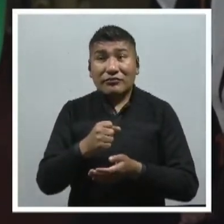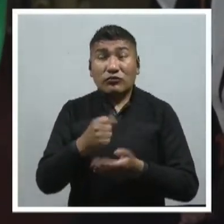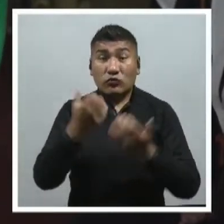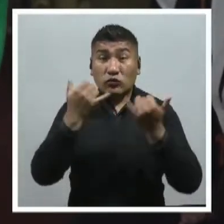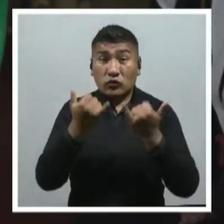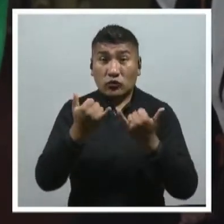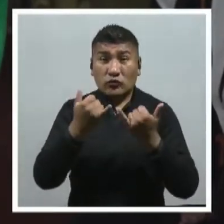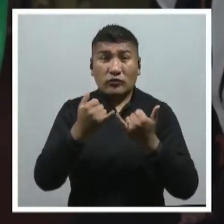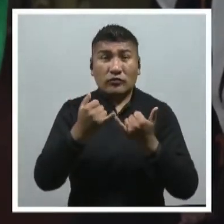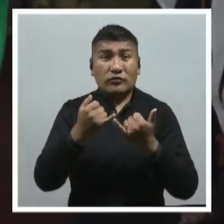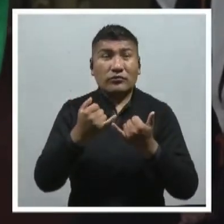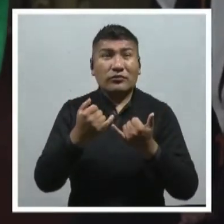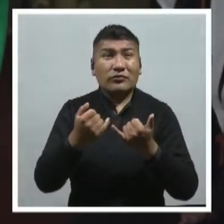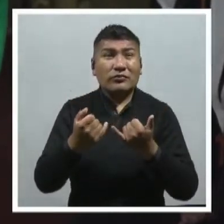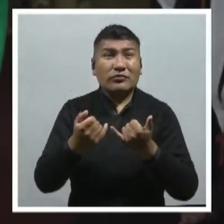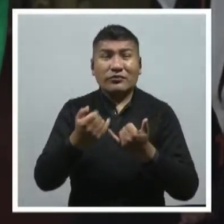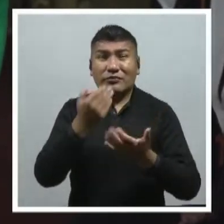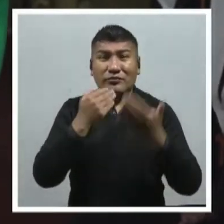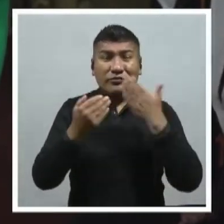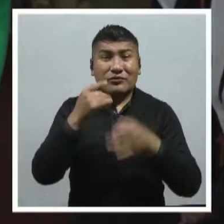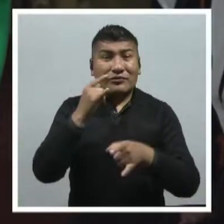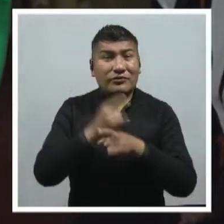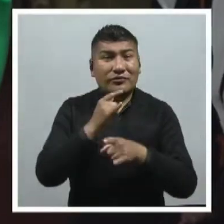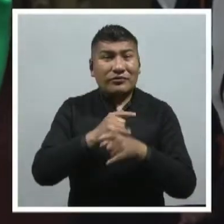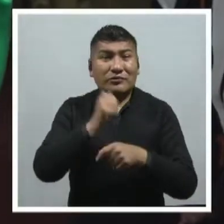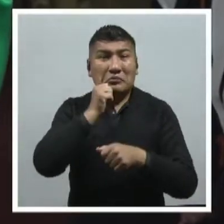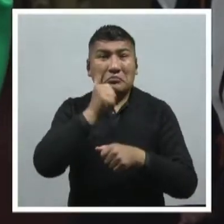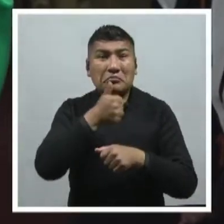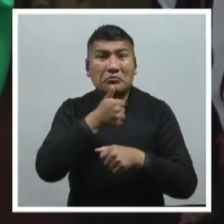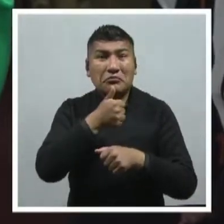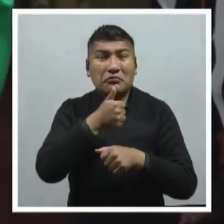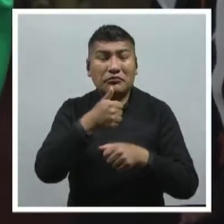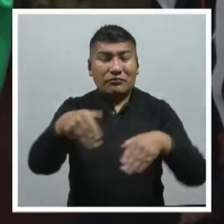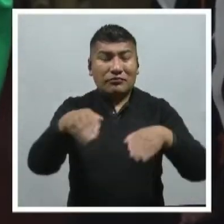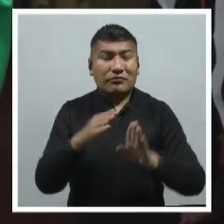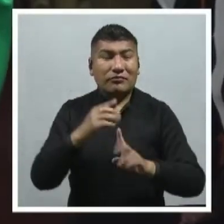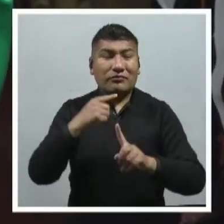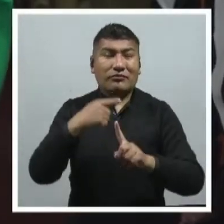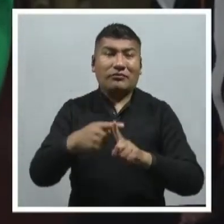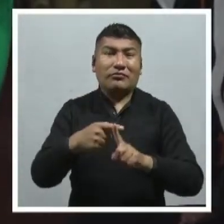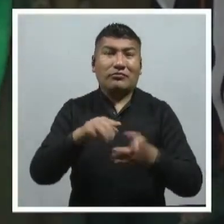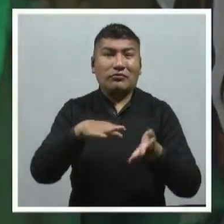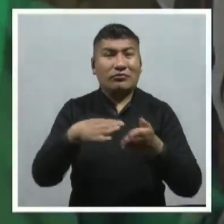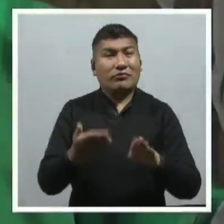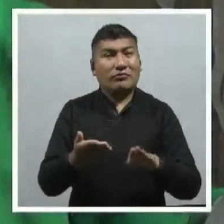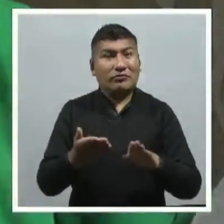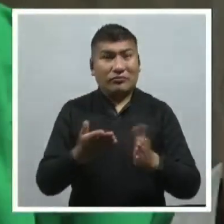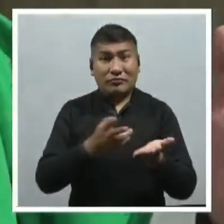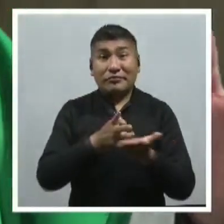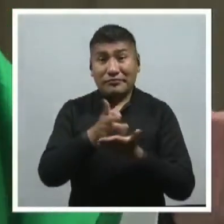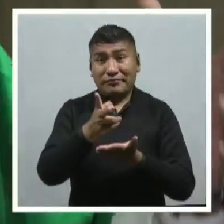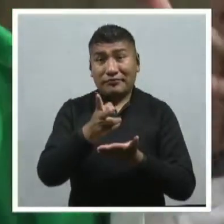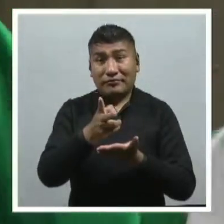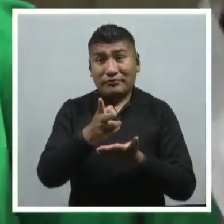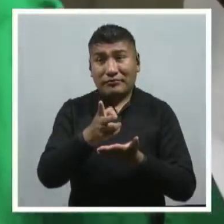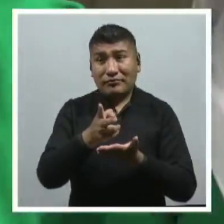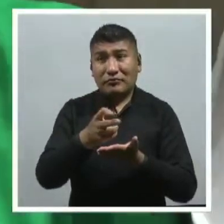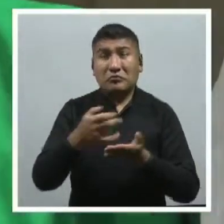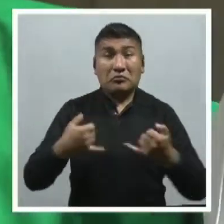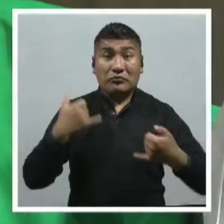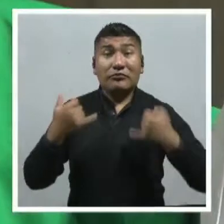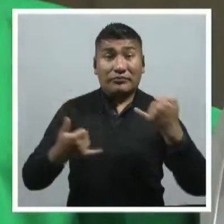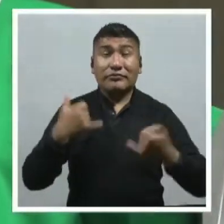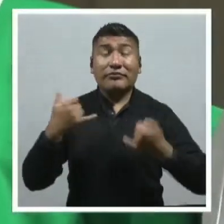día un cuchicanque y nos tomamos unas cervezas, mañana nos están enterrando, ¿o no? De